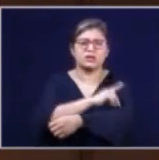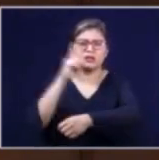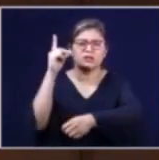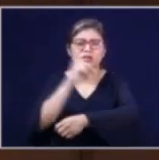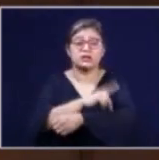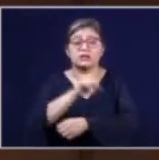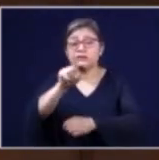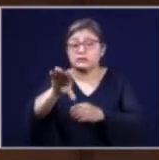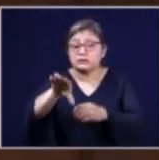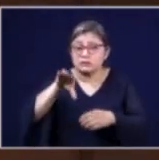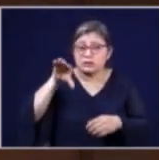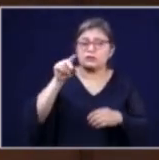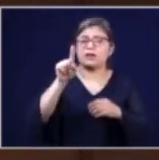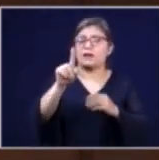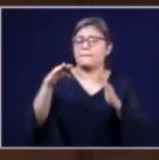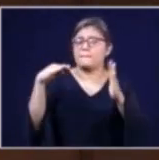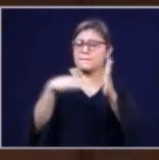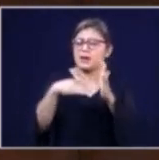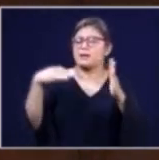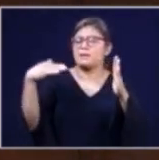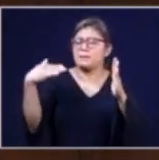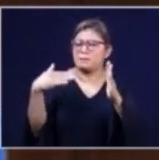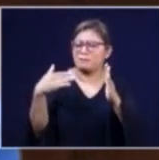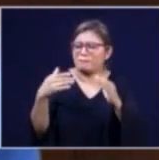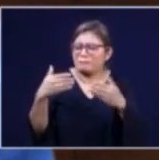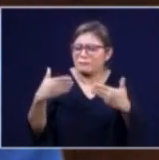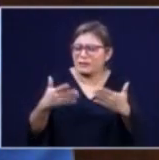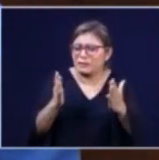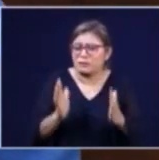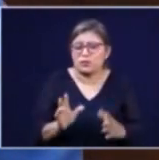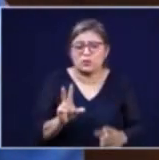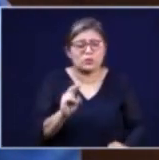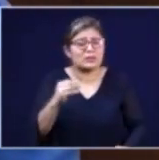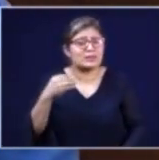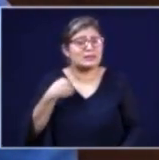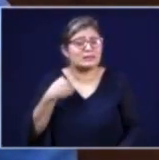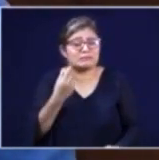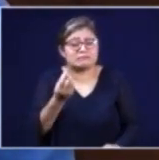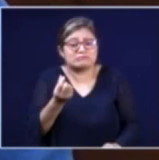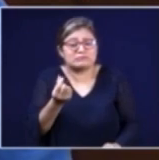Cientos y miles de panameños no tienen ingreso desde el mes de marzo.